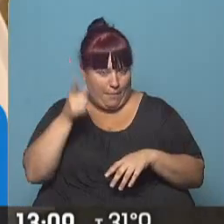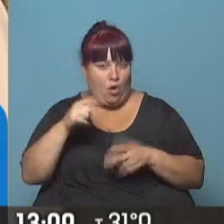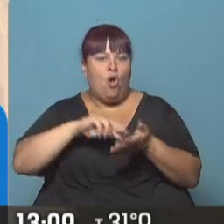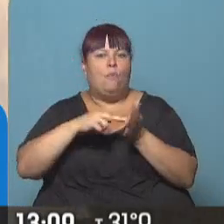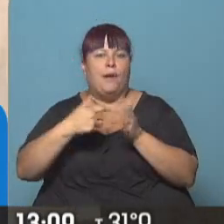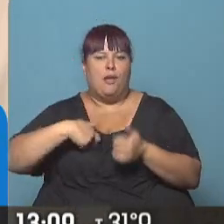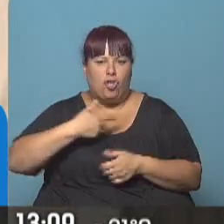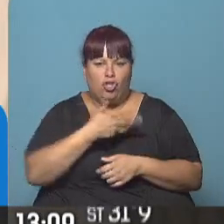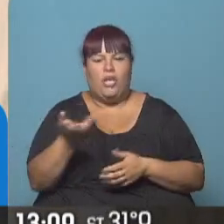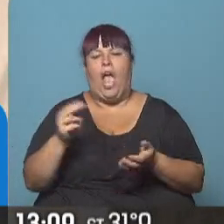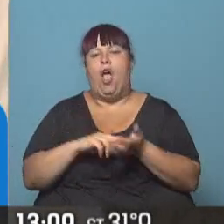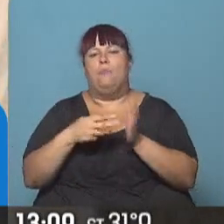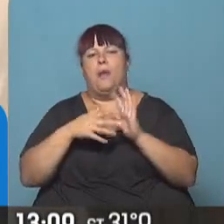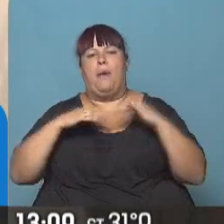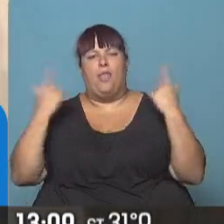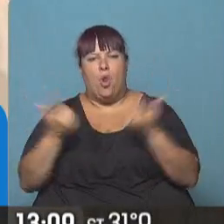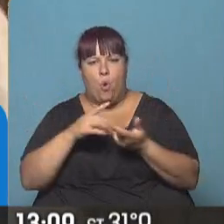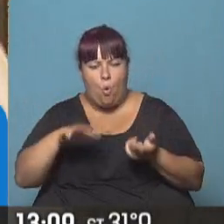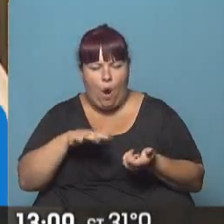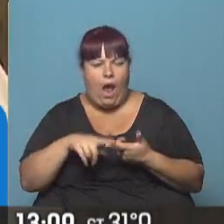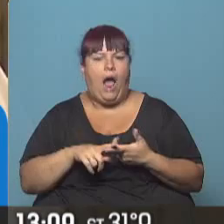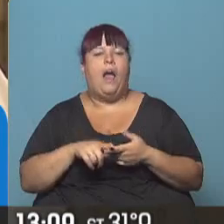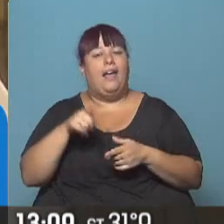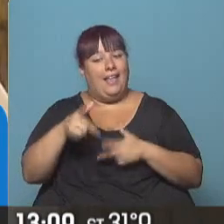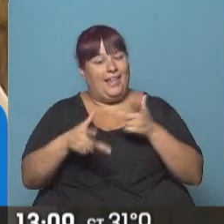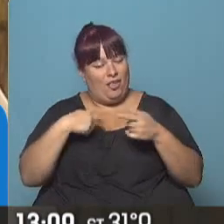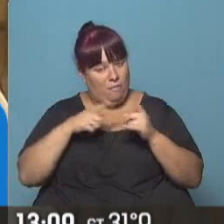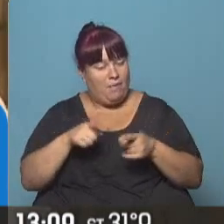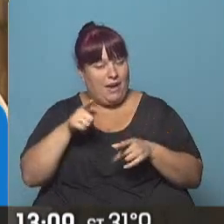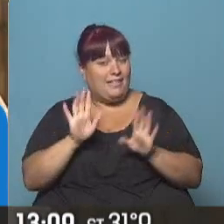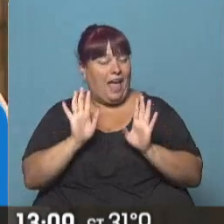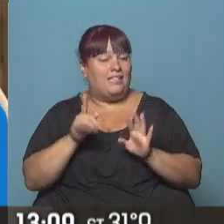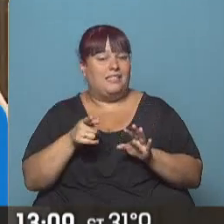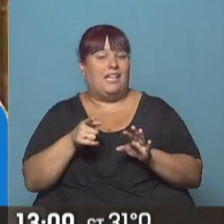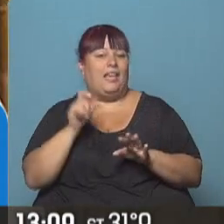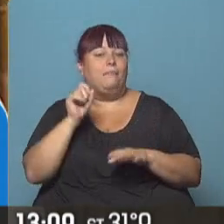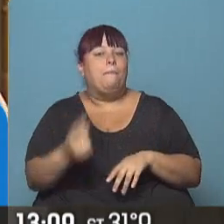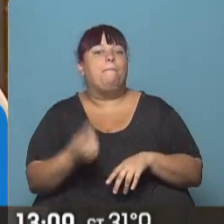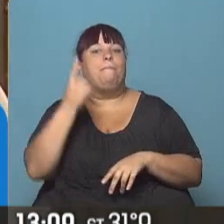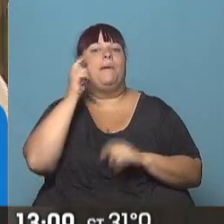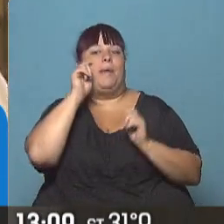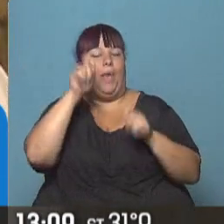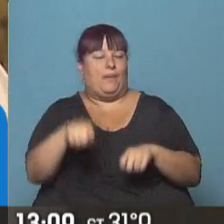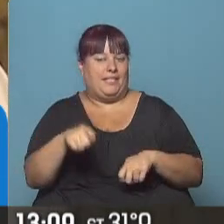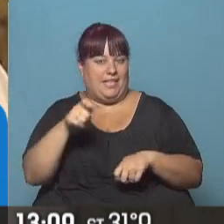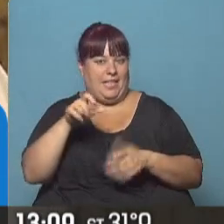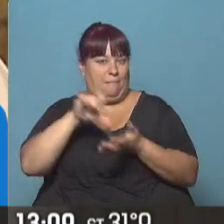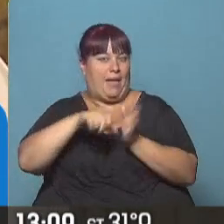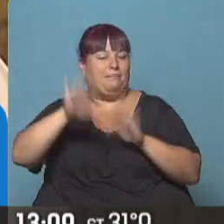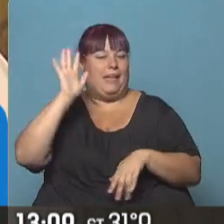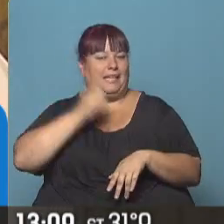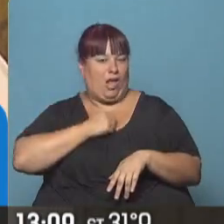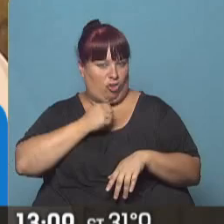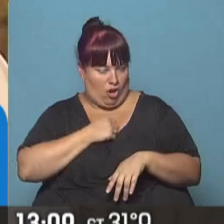problemas sociales, por sus problemas ambientales. Y esta, como les decía, forma parte de su primera visita en este país de mayoría